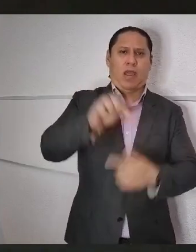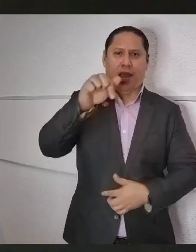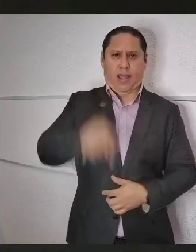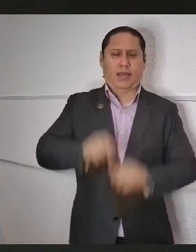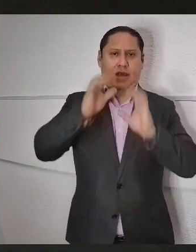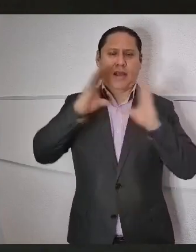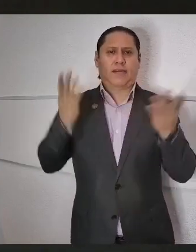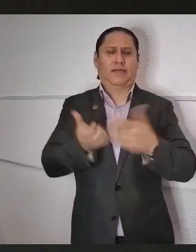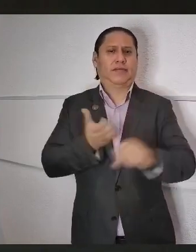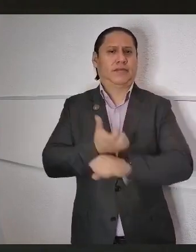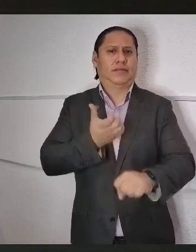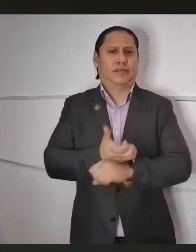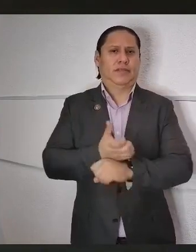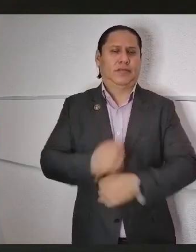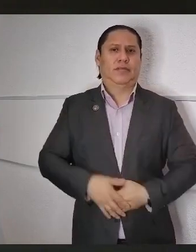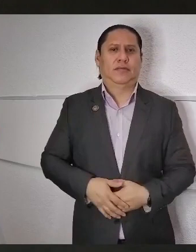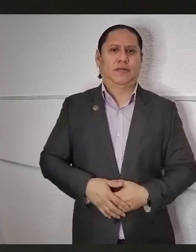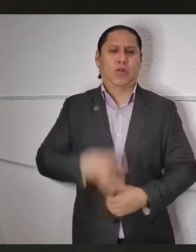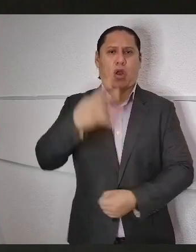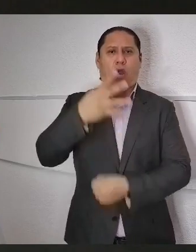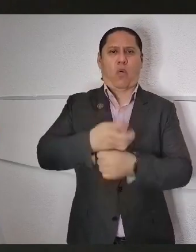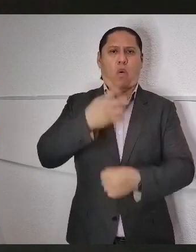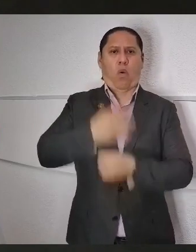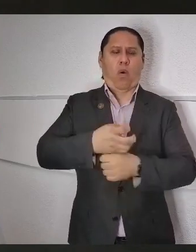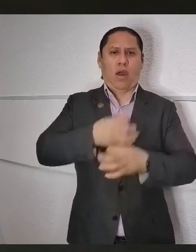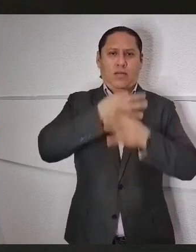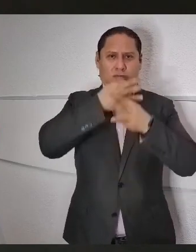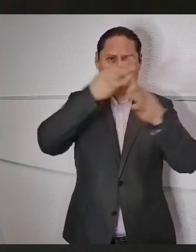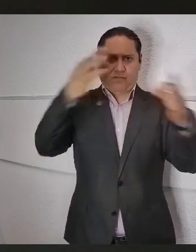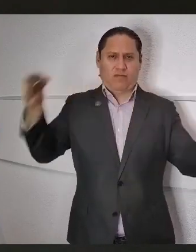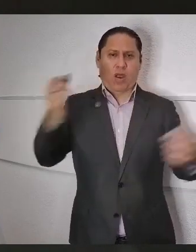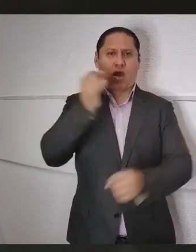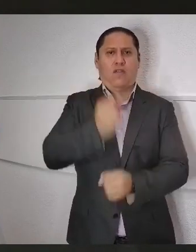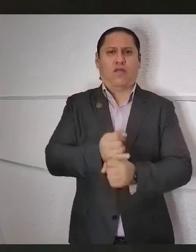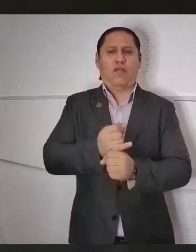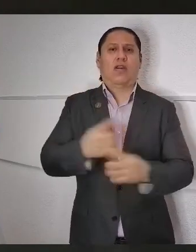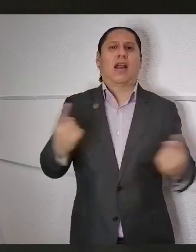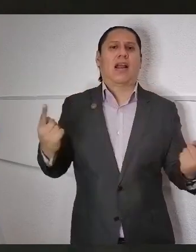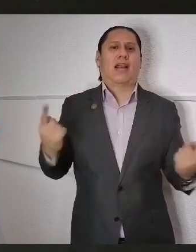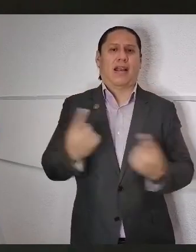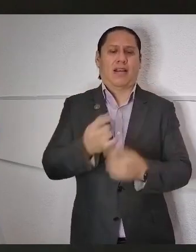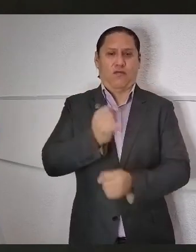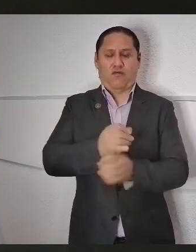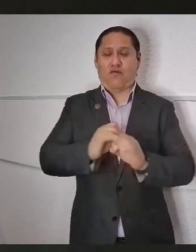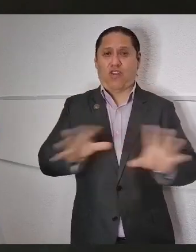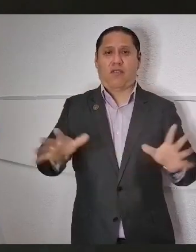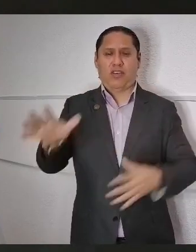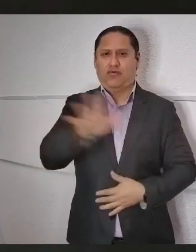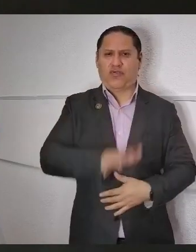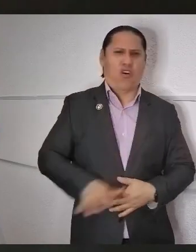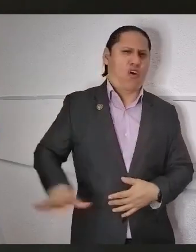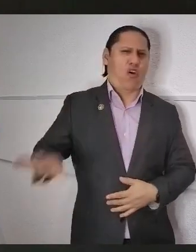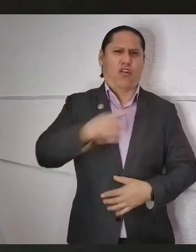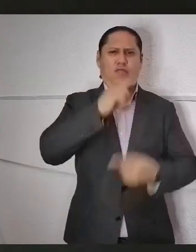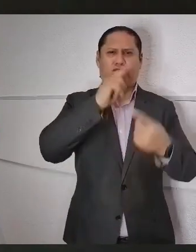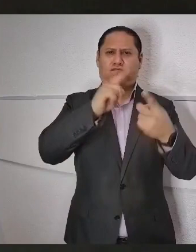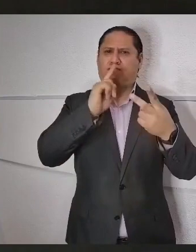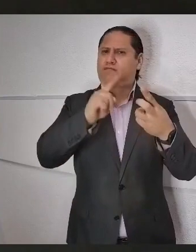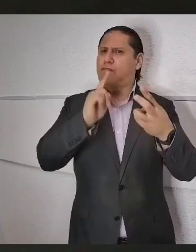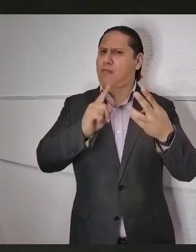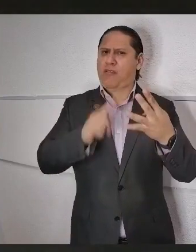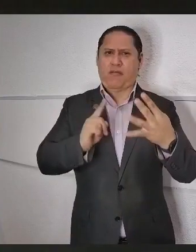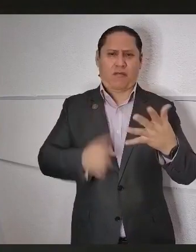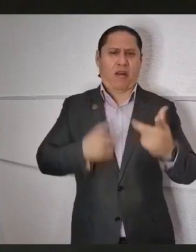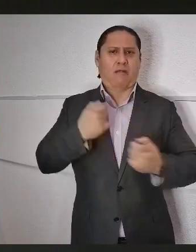poder legislativo su cuarto informe de gobierno sobre la situación que guardan las diferentes ramos de